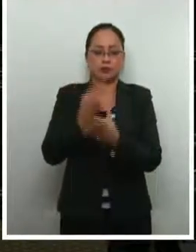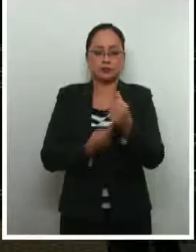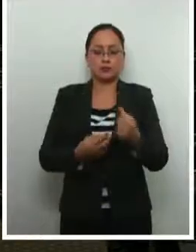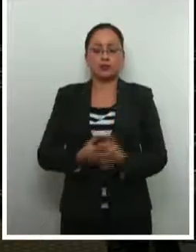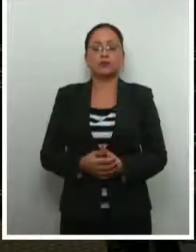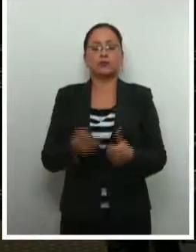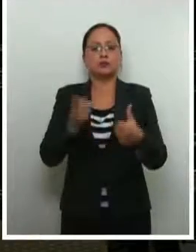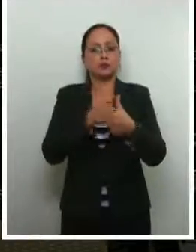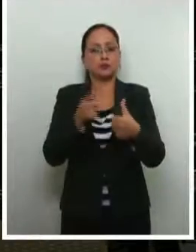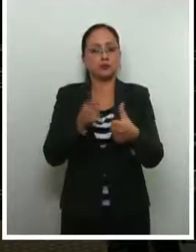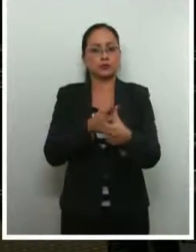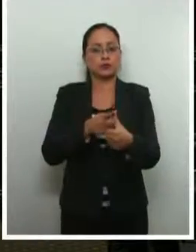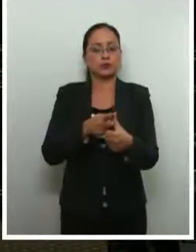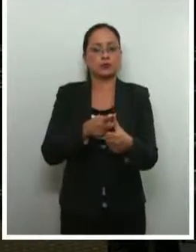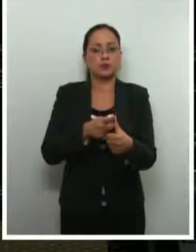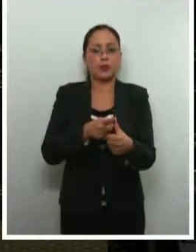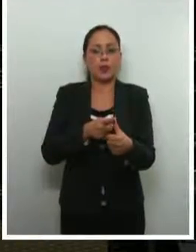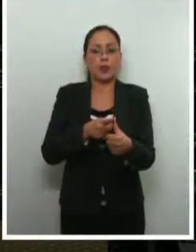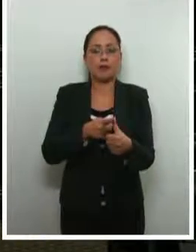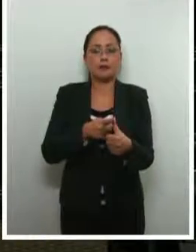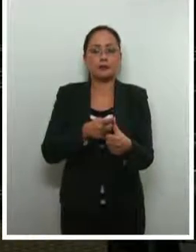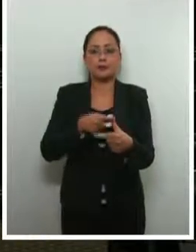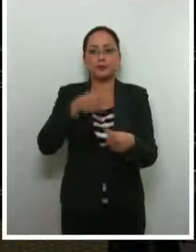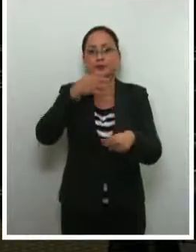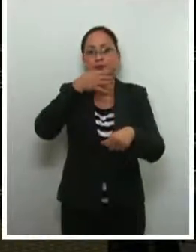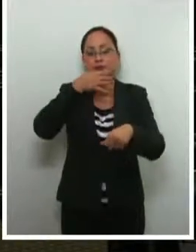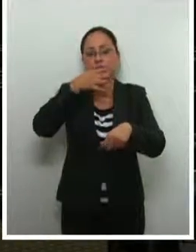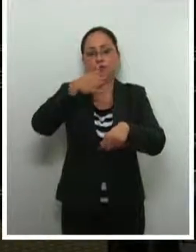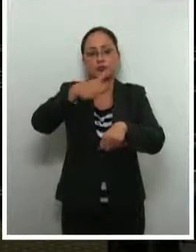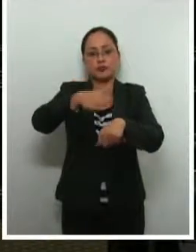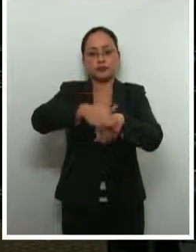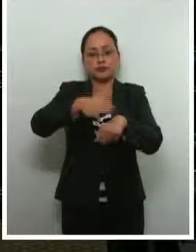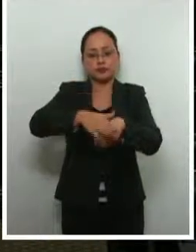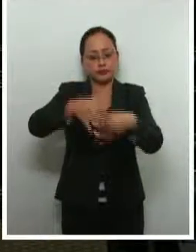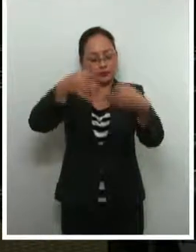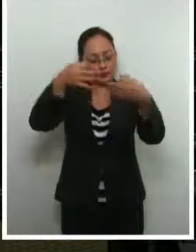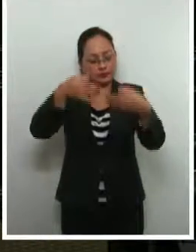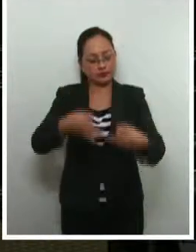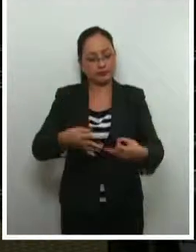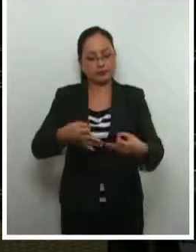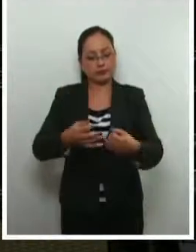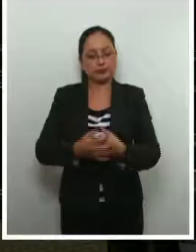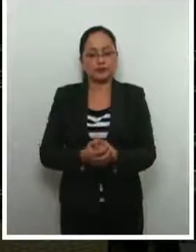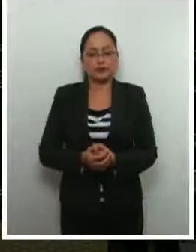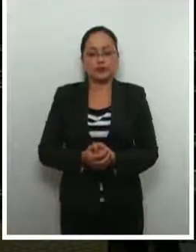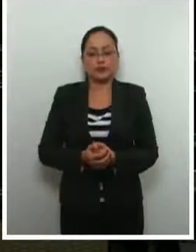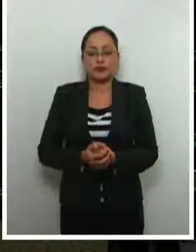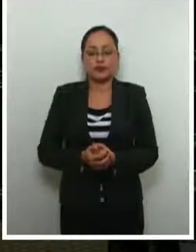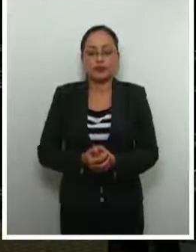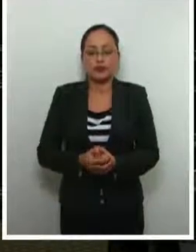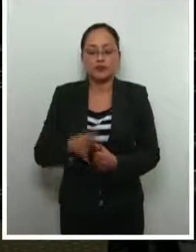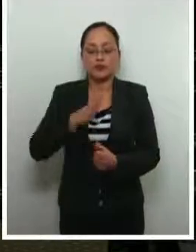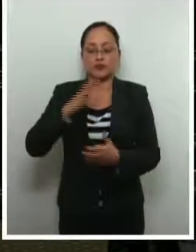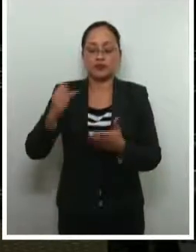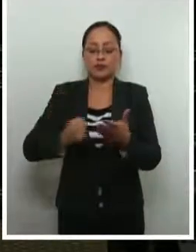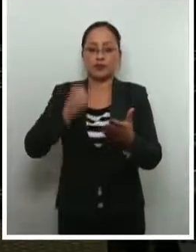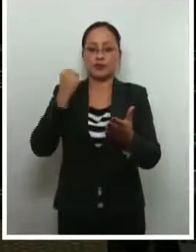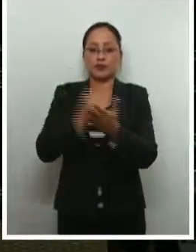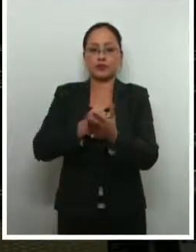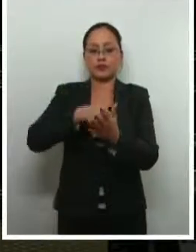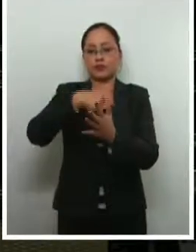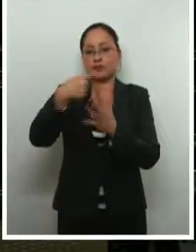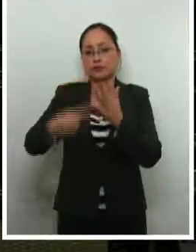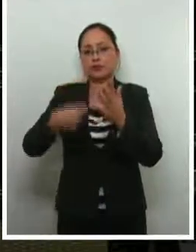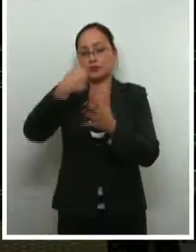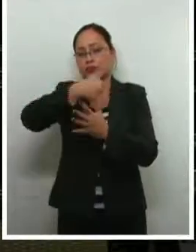Primero, hago la declaratoria formal de que se ha aprobado en lo general y en lo